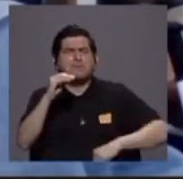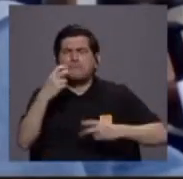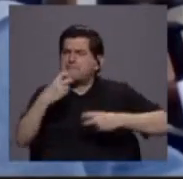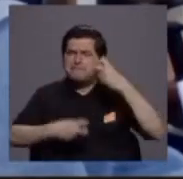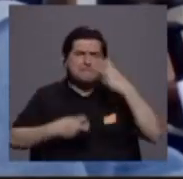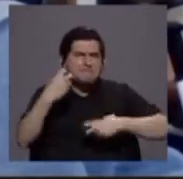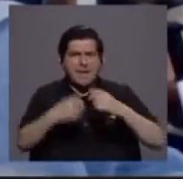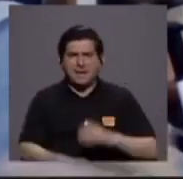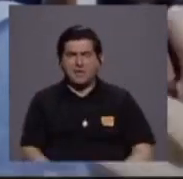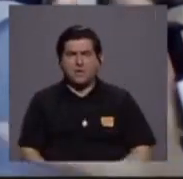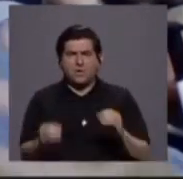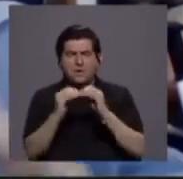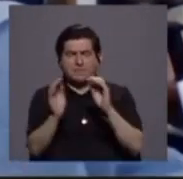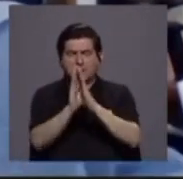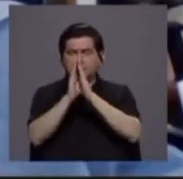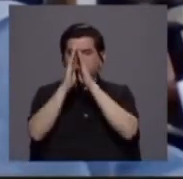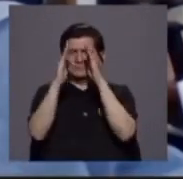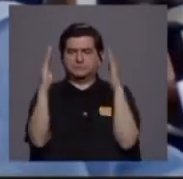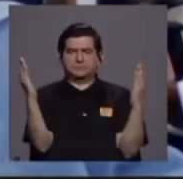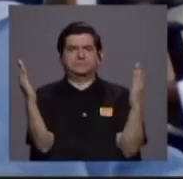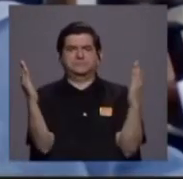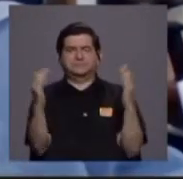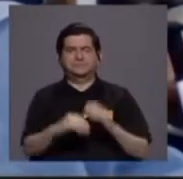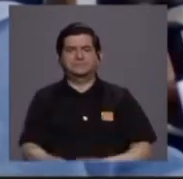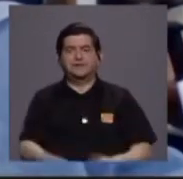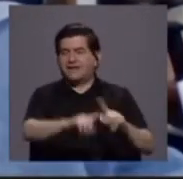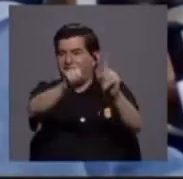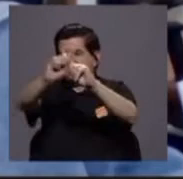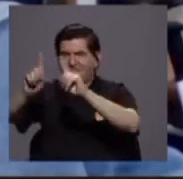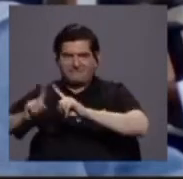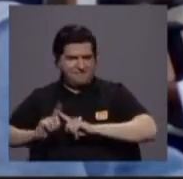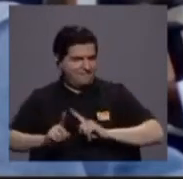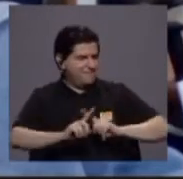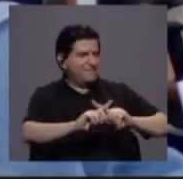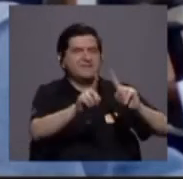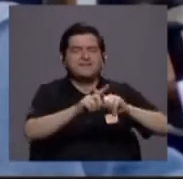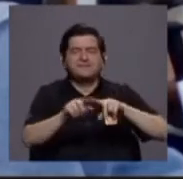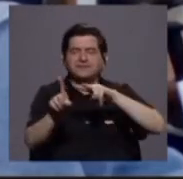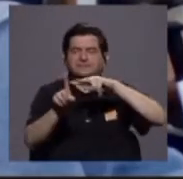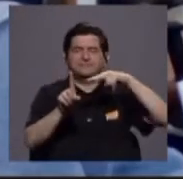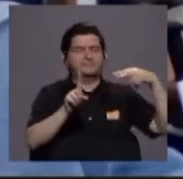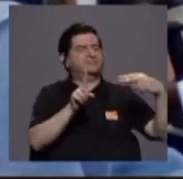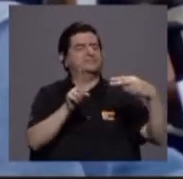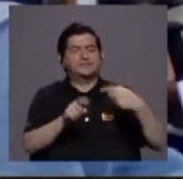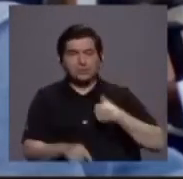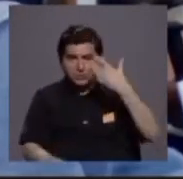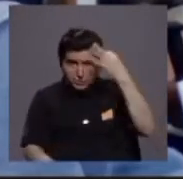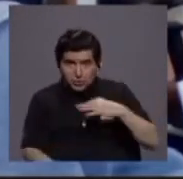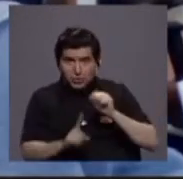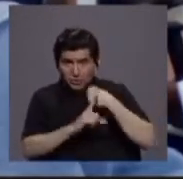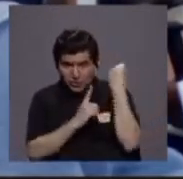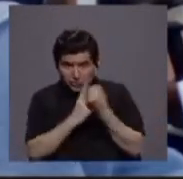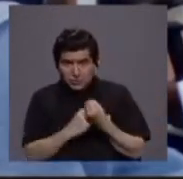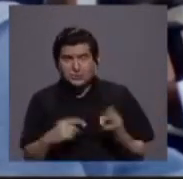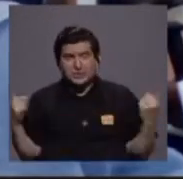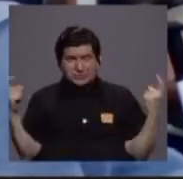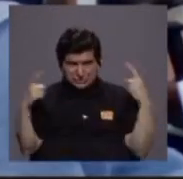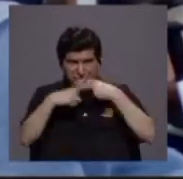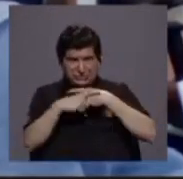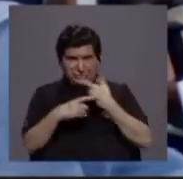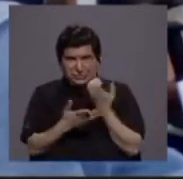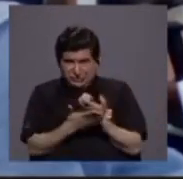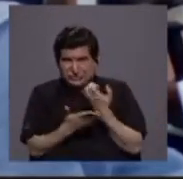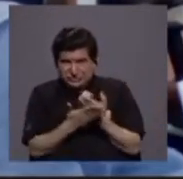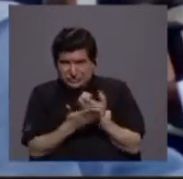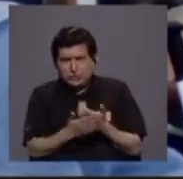de que es mucho más abierta a distintas visiones, y creo que esta cuestión de la complejidad en